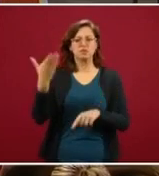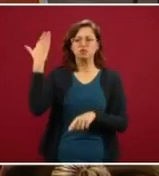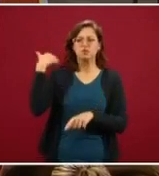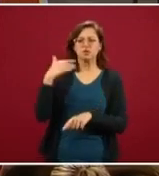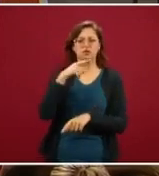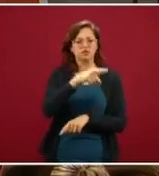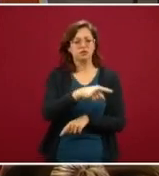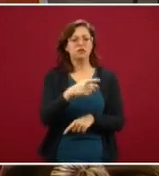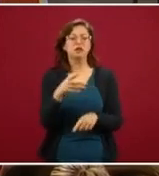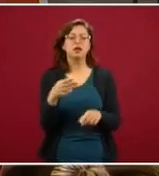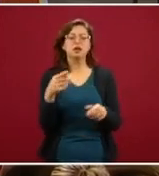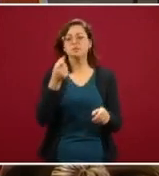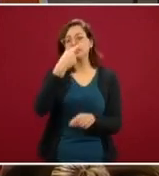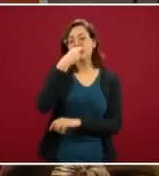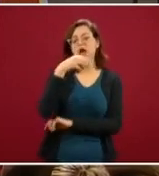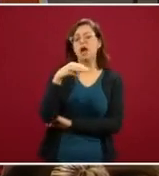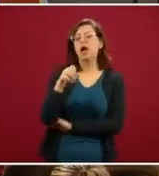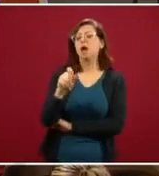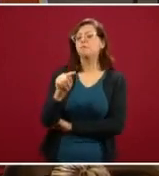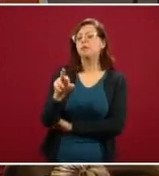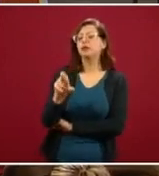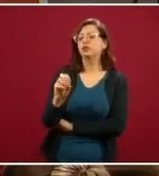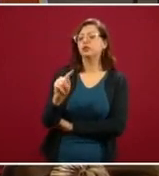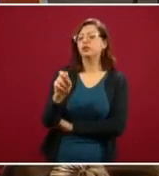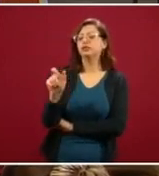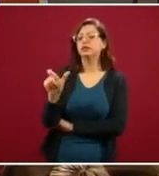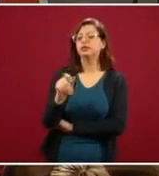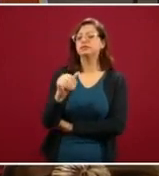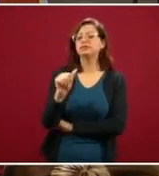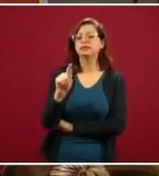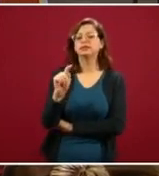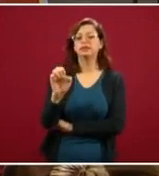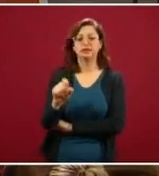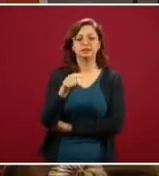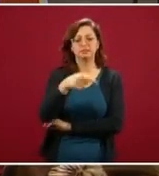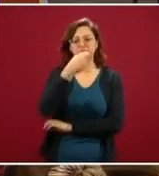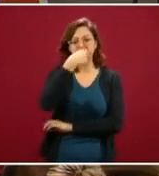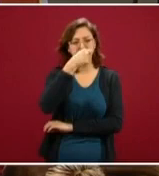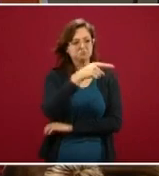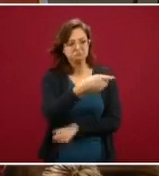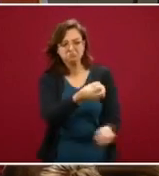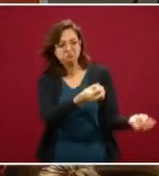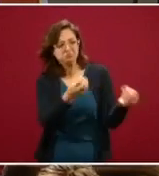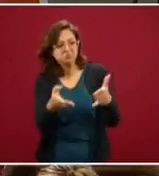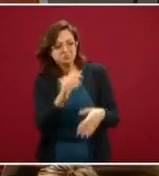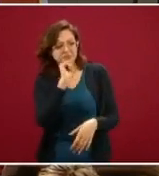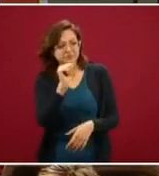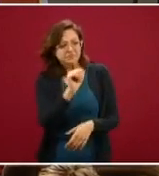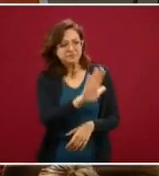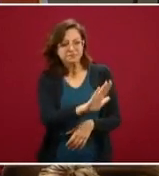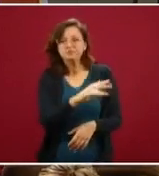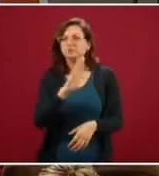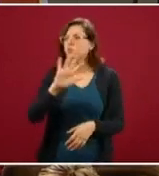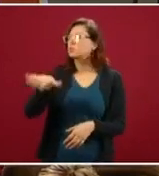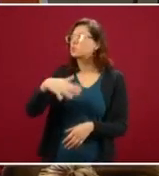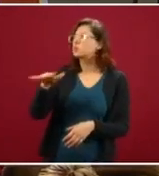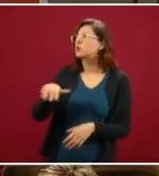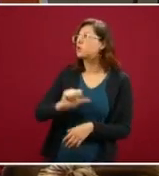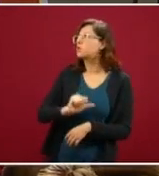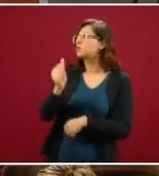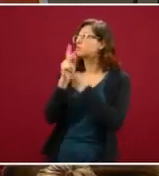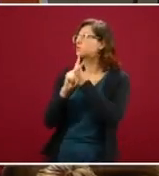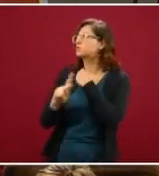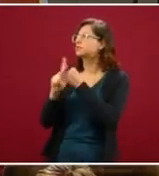medicamento Metrotexate, entramos con esta estrategia de compra internacional para